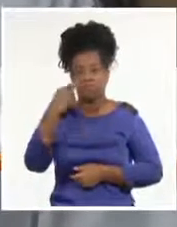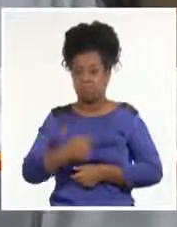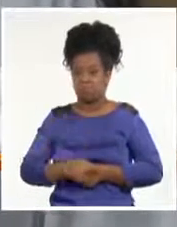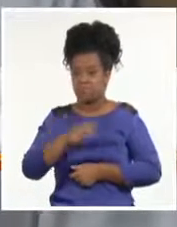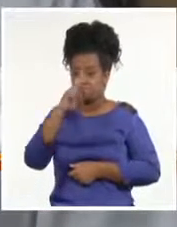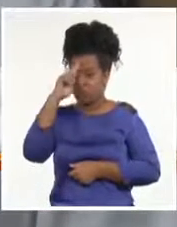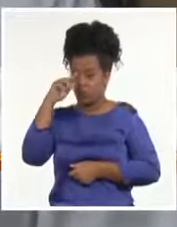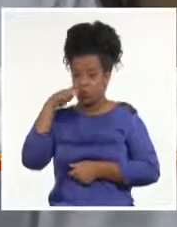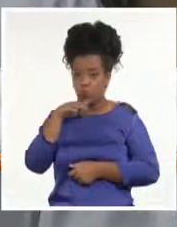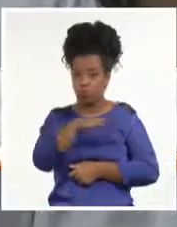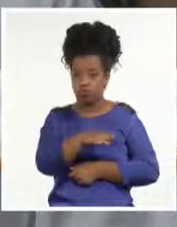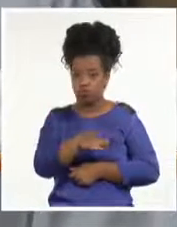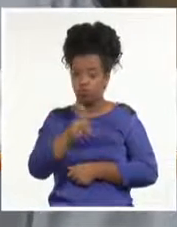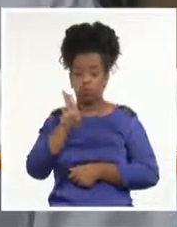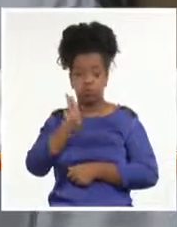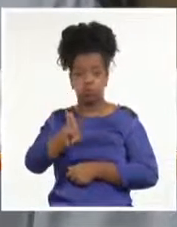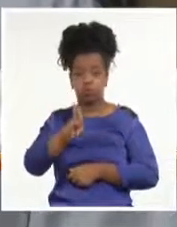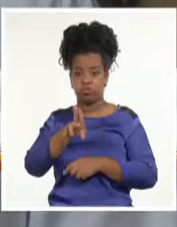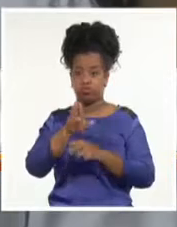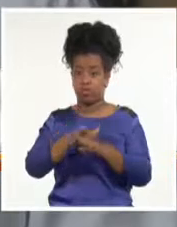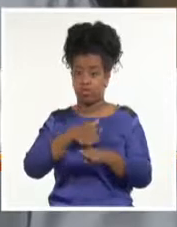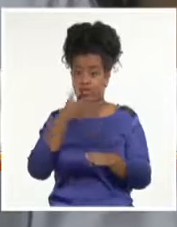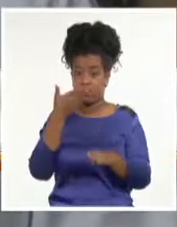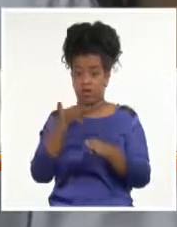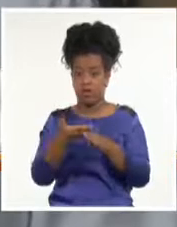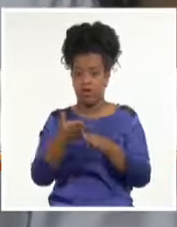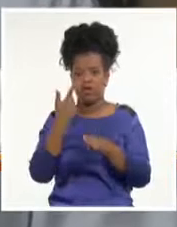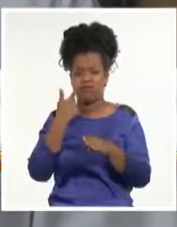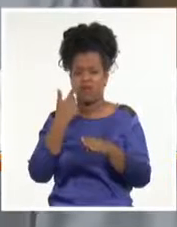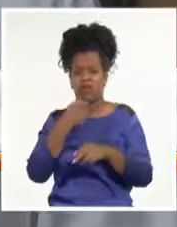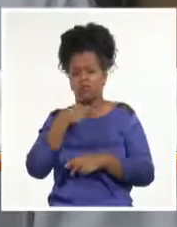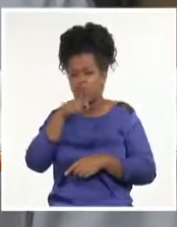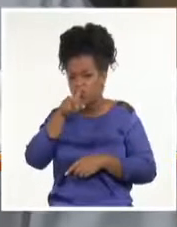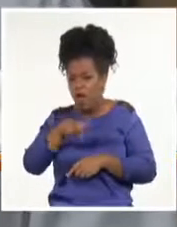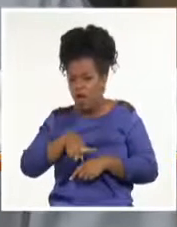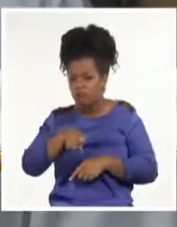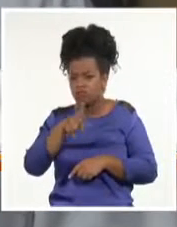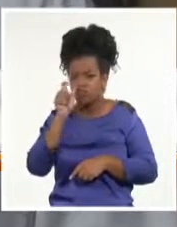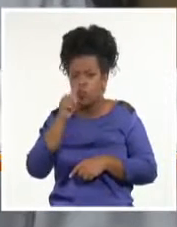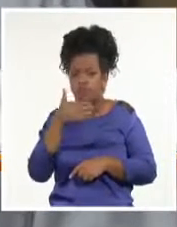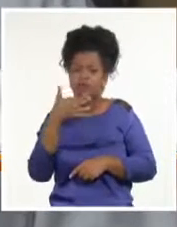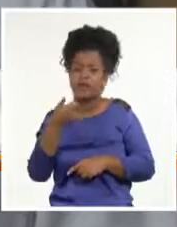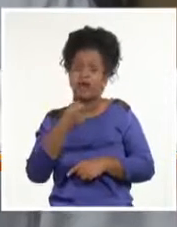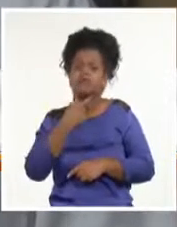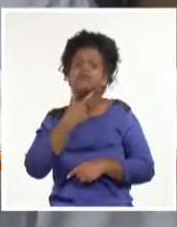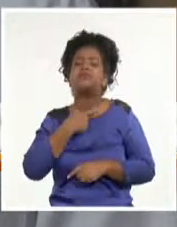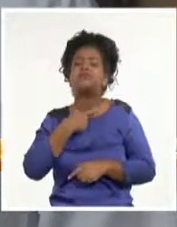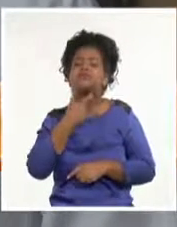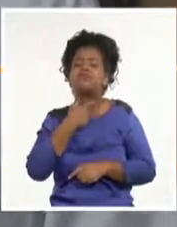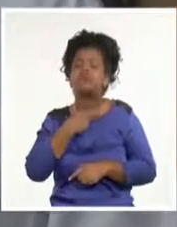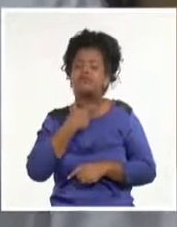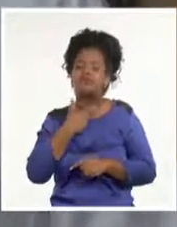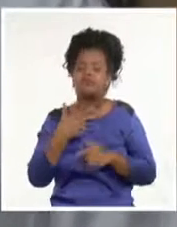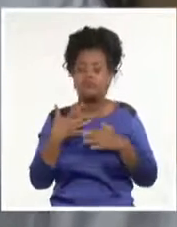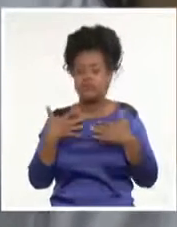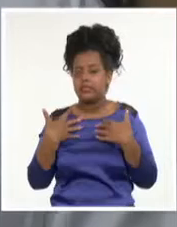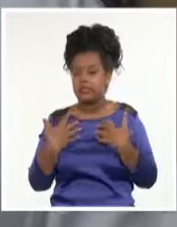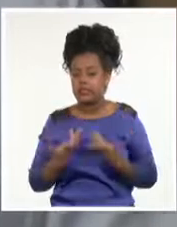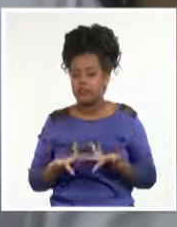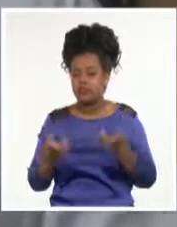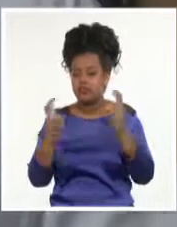inmediatamente para posteriormente evaluar el grado de obstrucción de la tráquea, donde se le